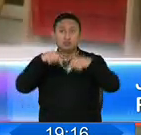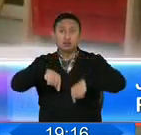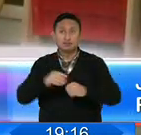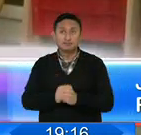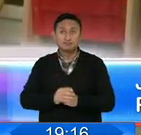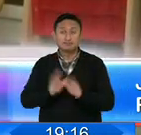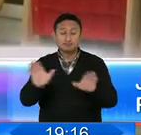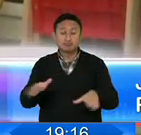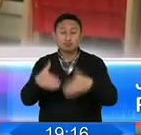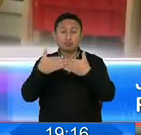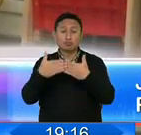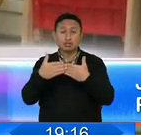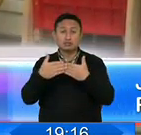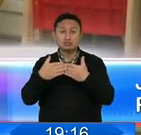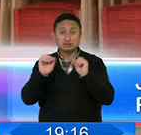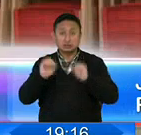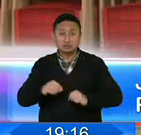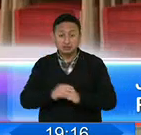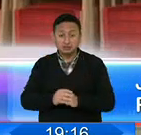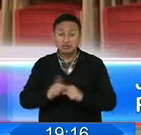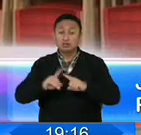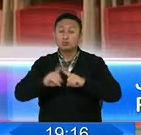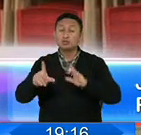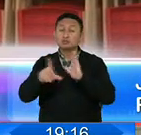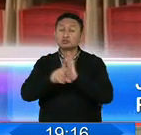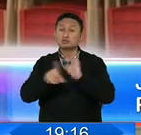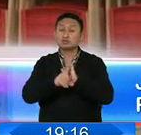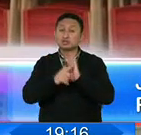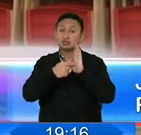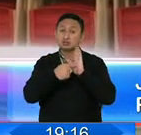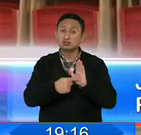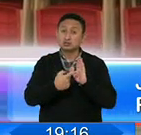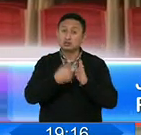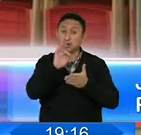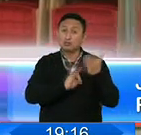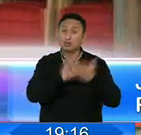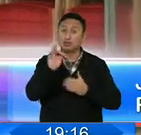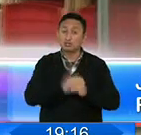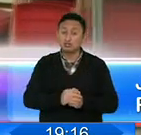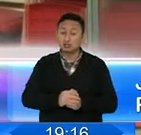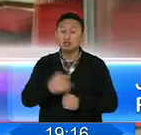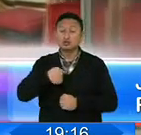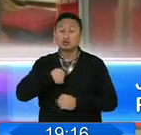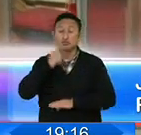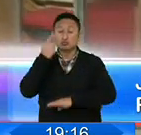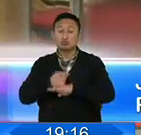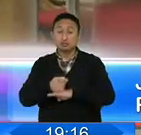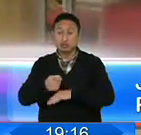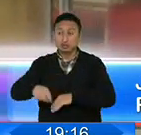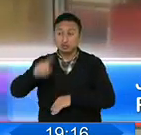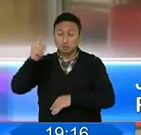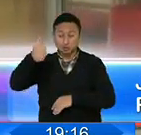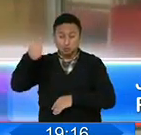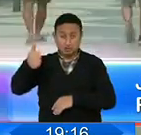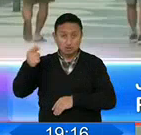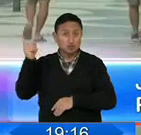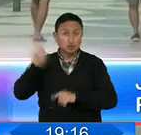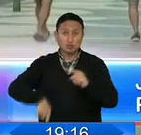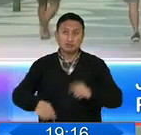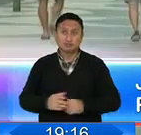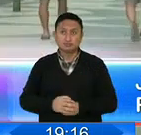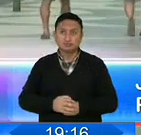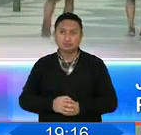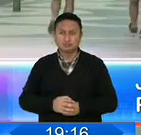cierres solo se pueden basar en leyes aprobadas por el Poder Legislativo y no en decretos unilaterales de los gobernadores.